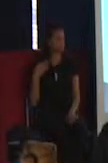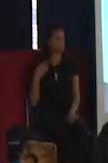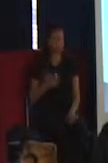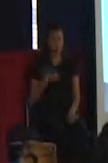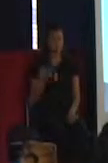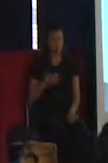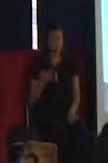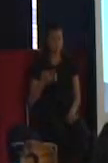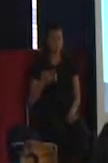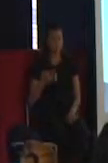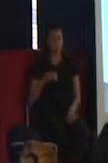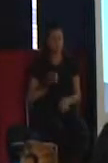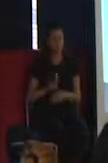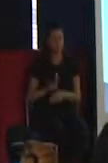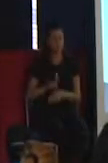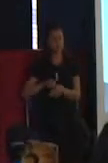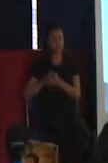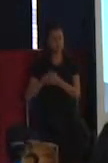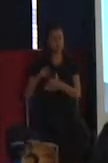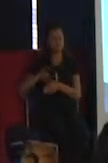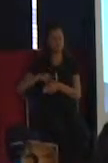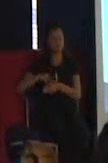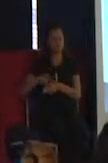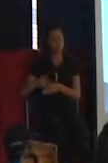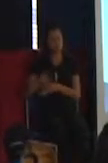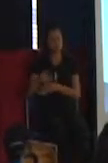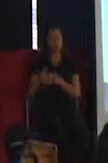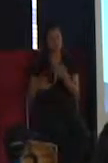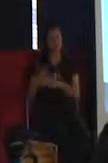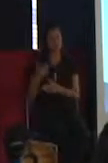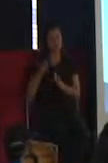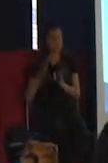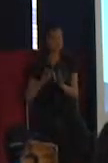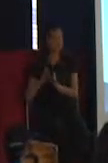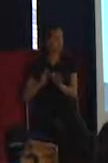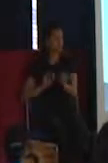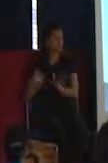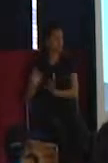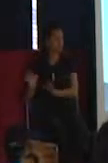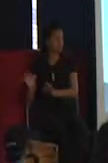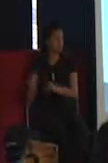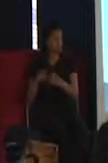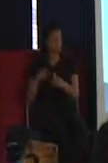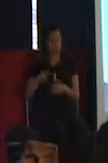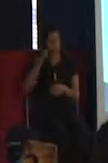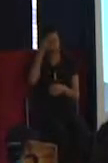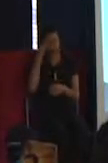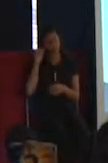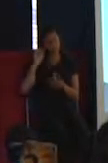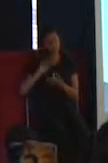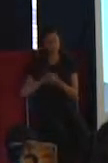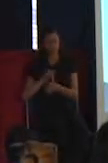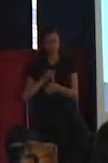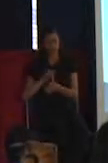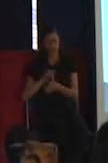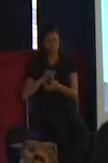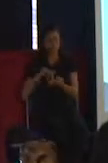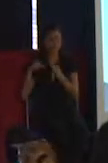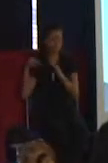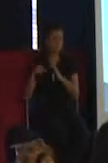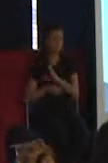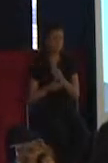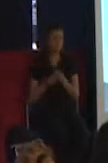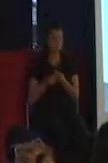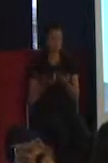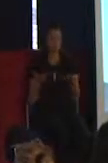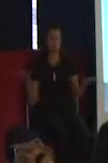un tiempito para empezar a organizarlo, ¿no? Teniendo en cuenta que ello implica muchísimas cosas a